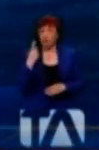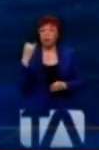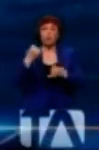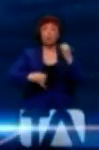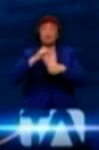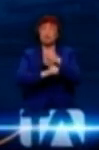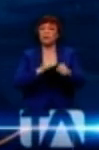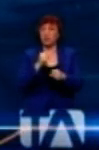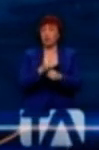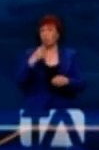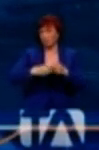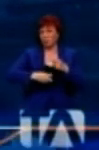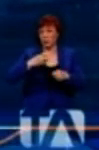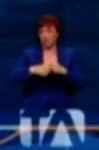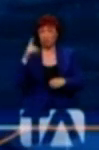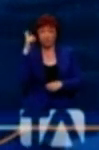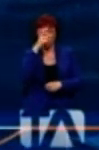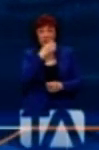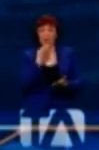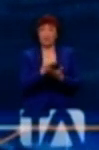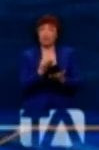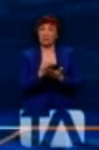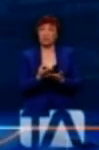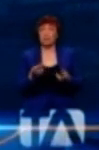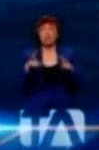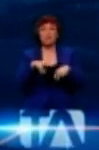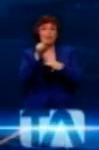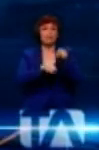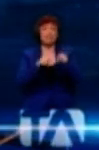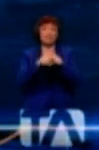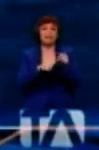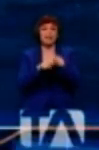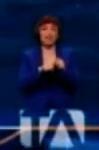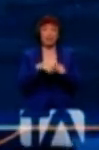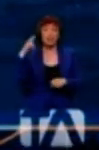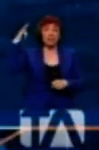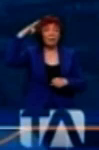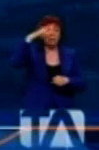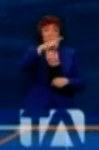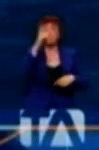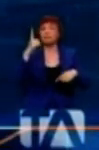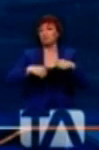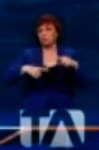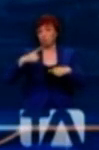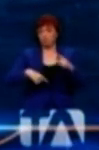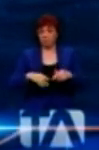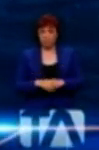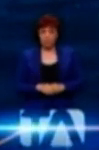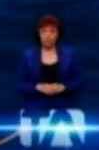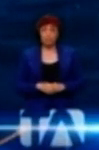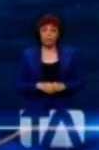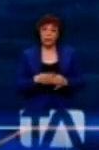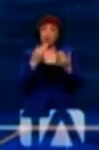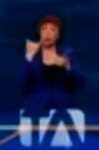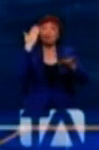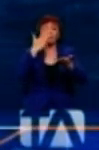la inestabilidad de la alta dirección ha ocasionado profundos daños en el normal desenvolvimiento de TAME EP, generando una